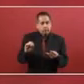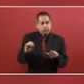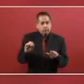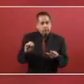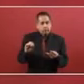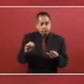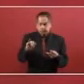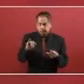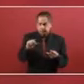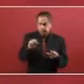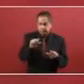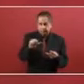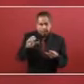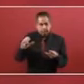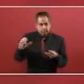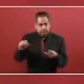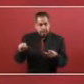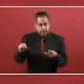Isaac.